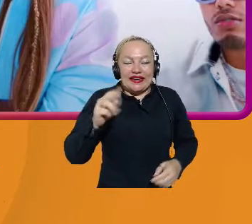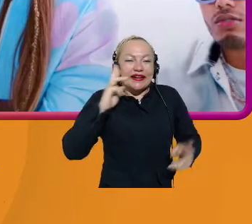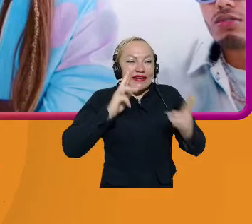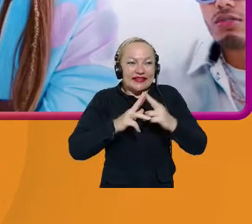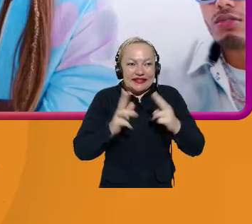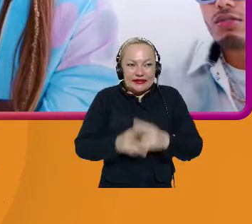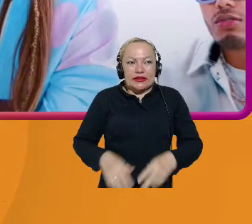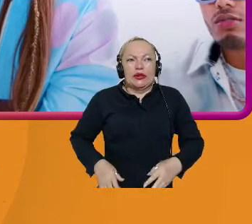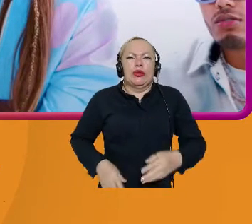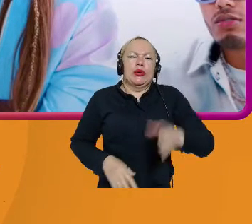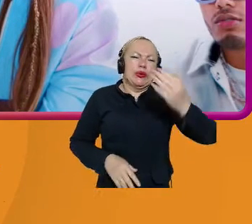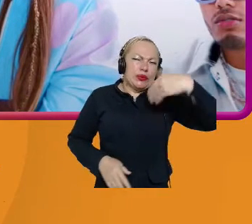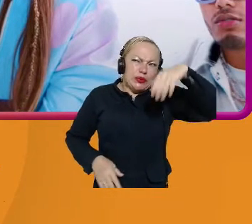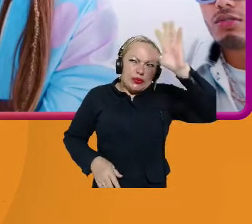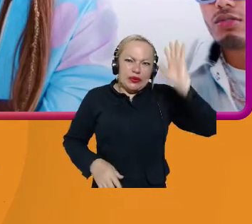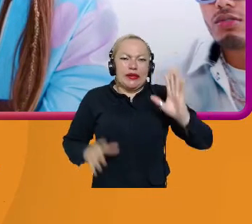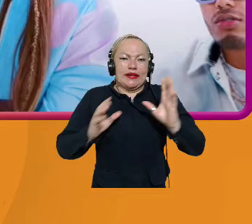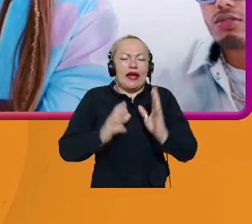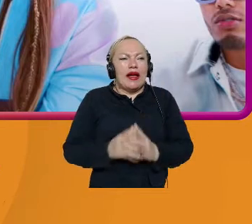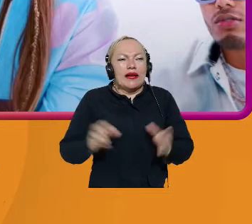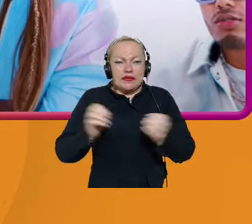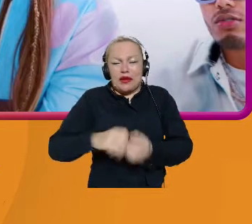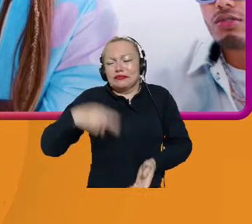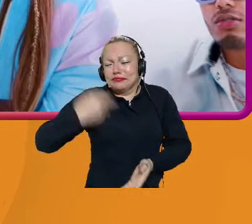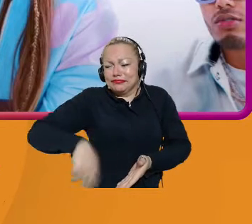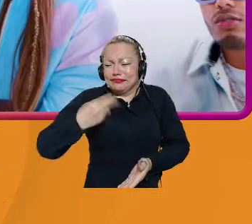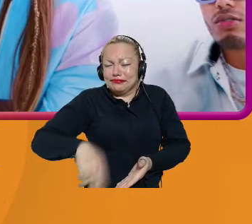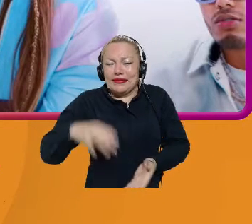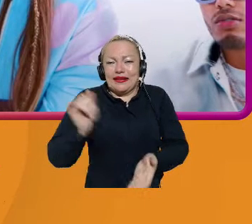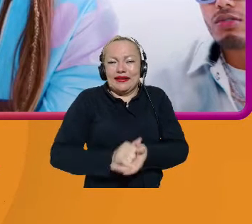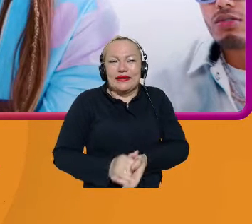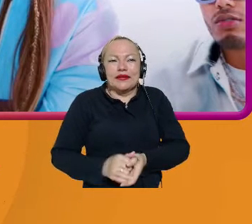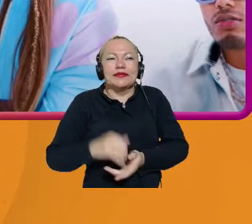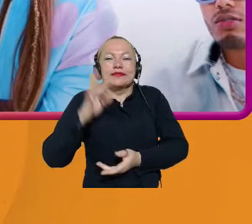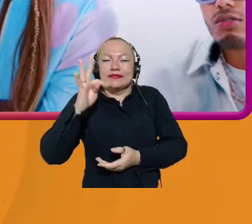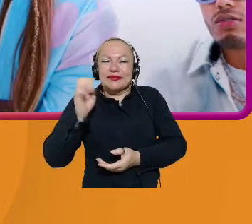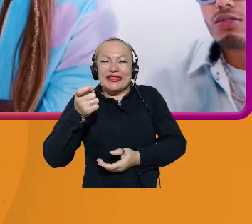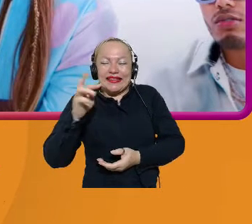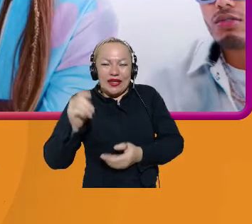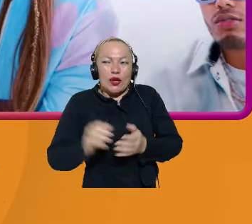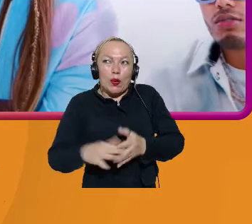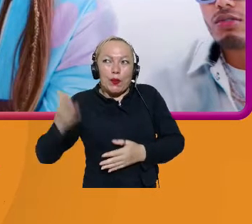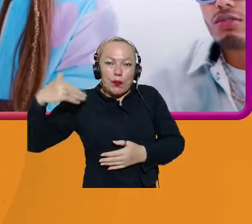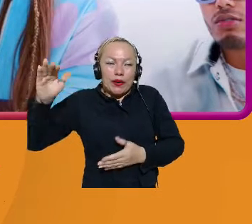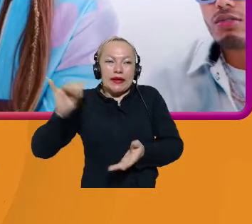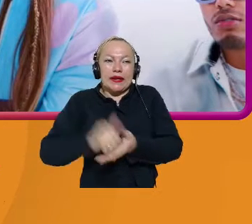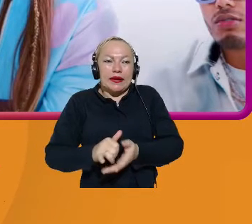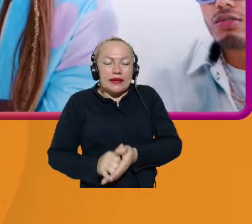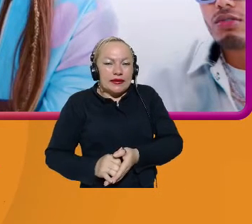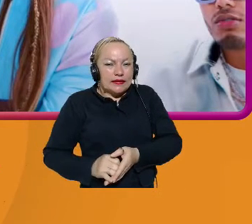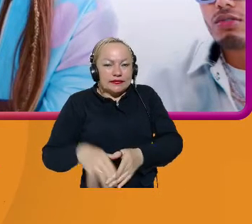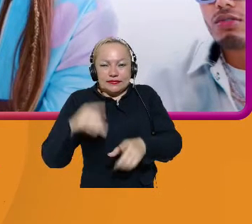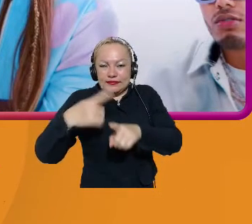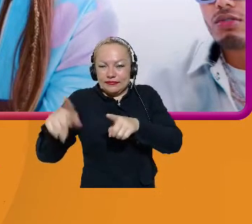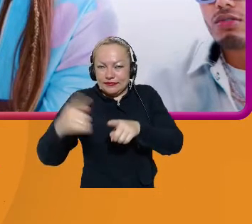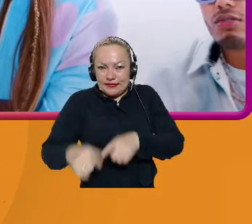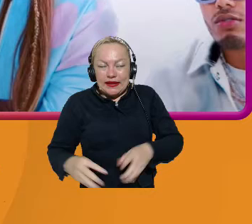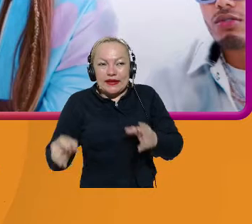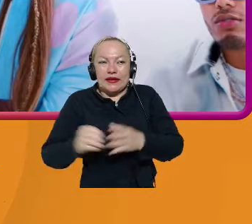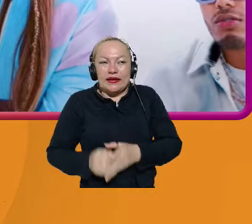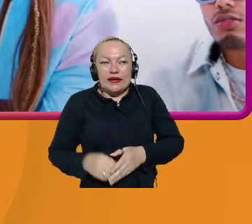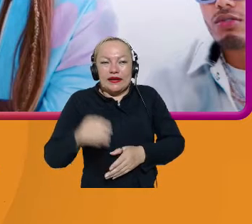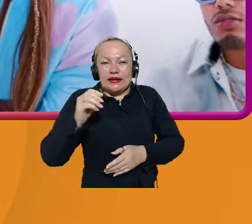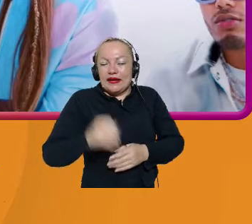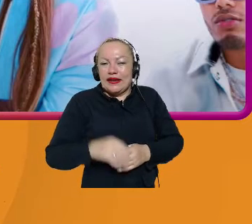Felina, que tiene un montón de años, pero si la ponen ahorita la bailan. El señor Tego Calderón en aquel entonces, Ivy Queen, la diva, la